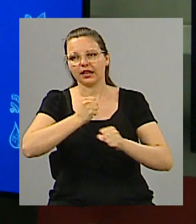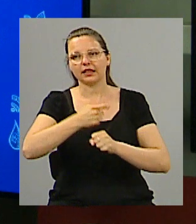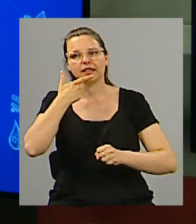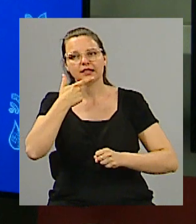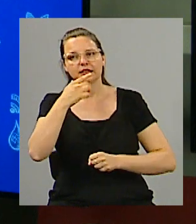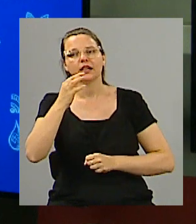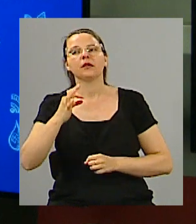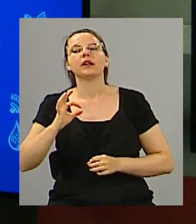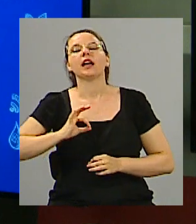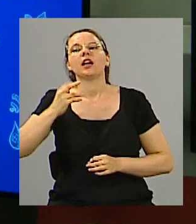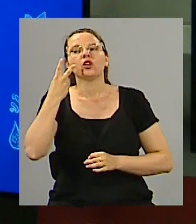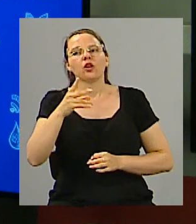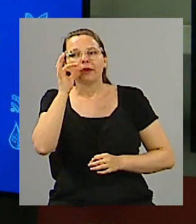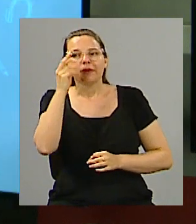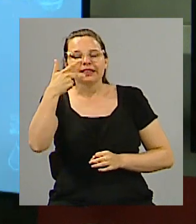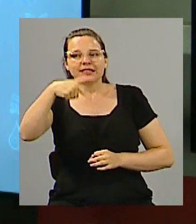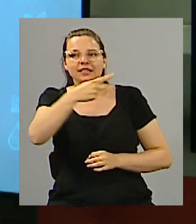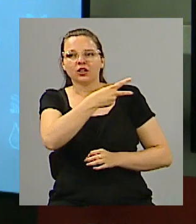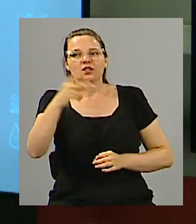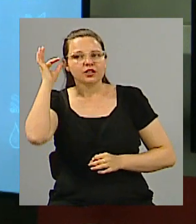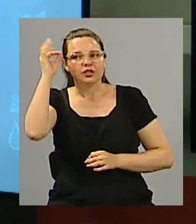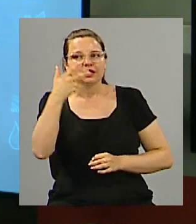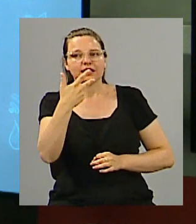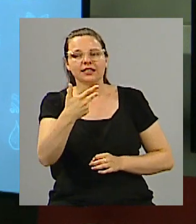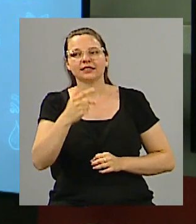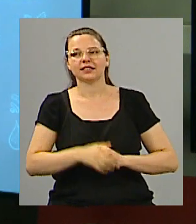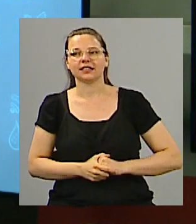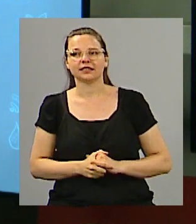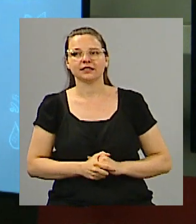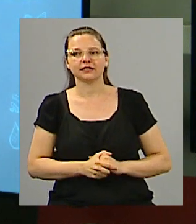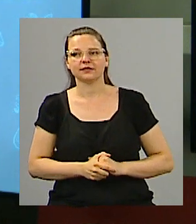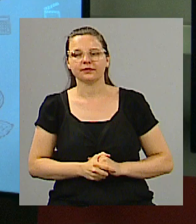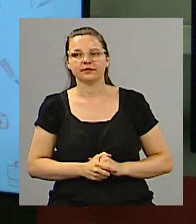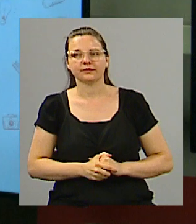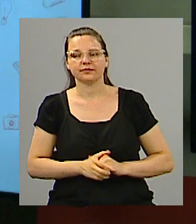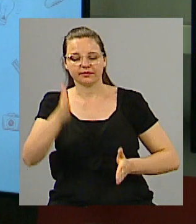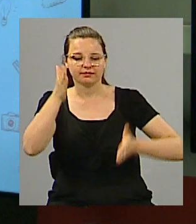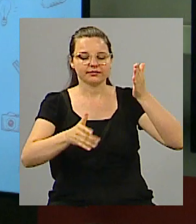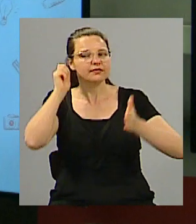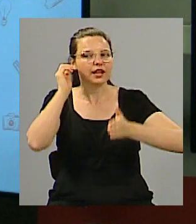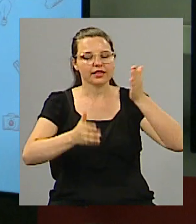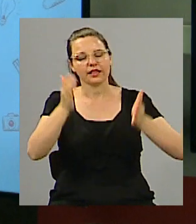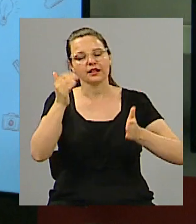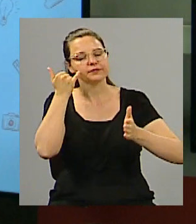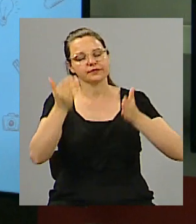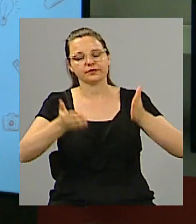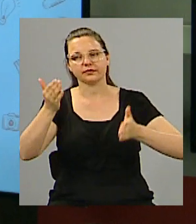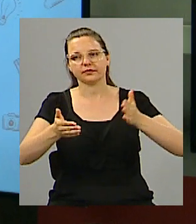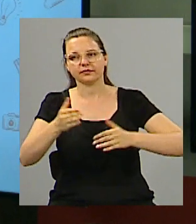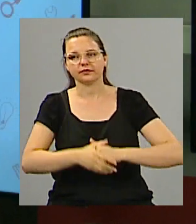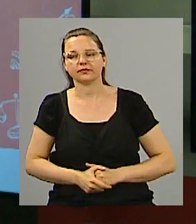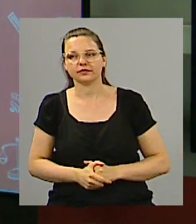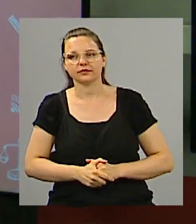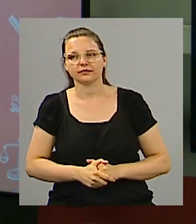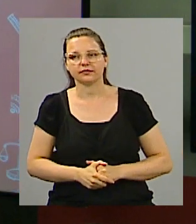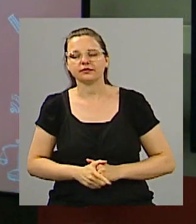2023 se diagnosticaron 233 casos. Y está ese rango de edad. Lo que sí decían, por ejemplo, hoy los médicos es que hay un